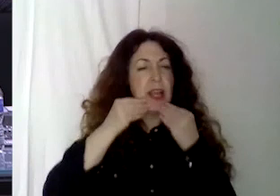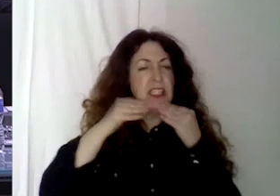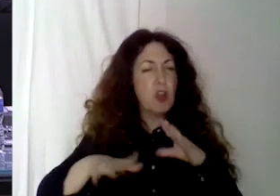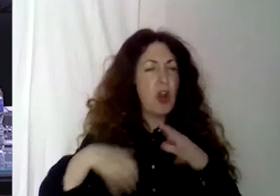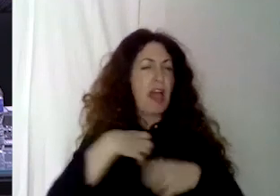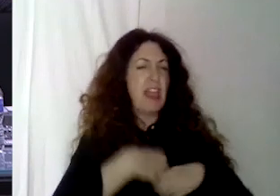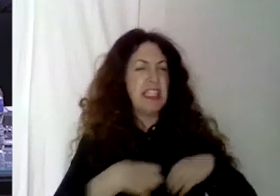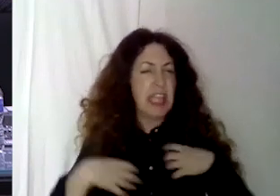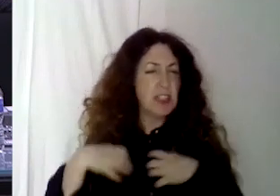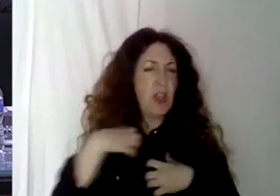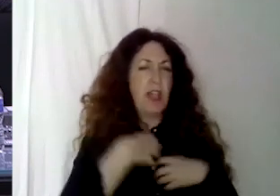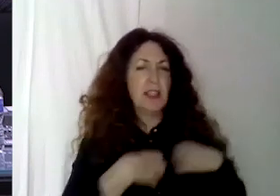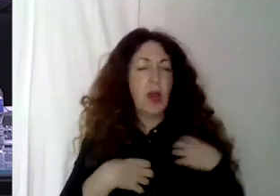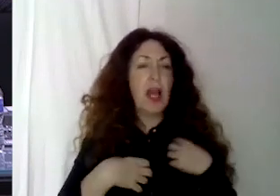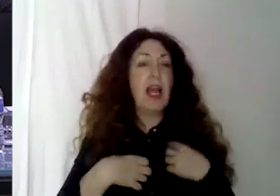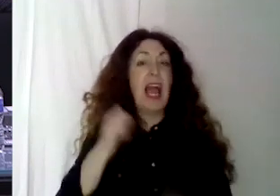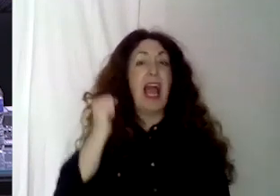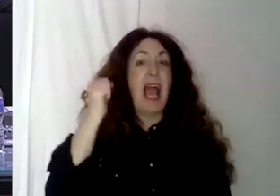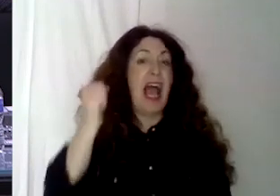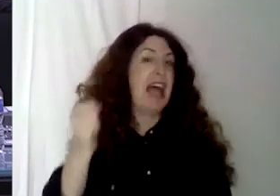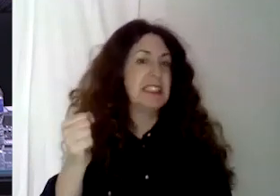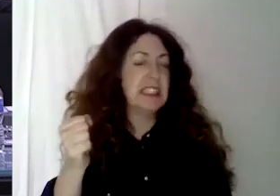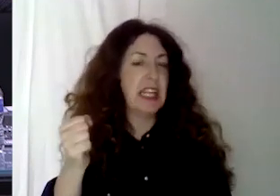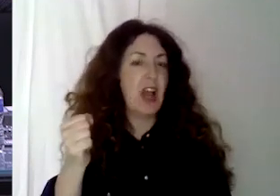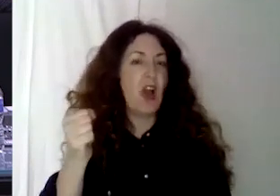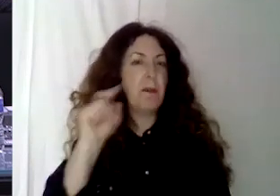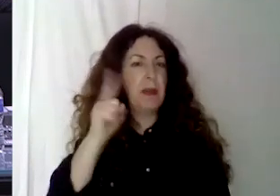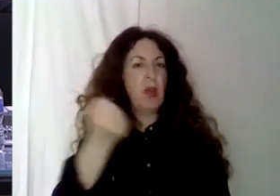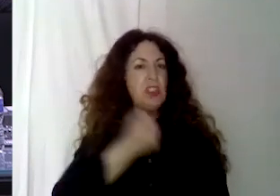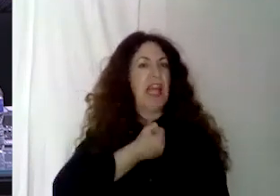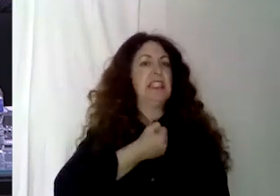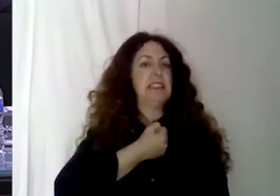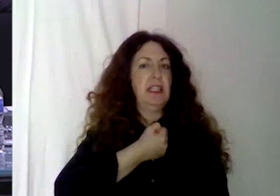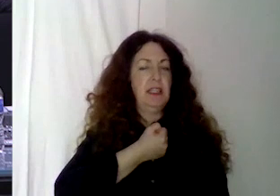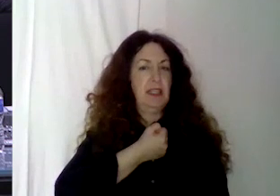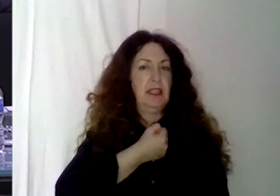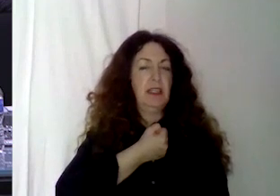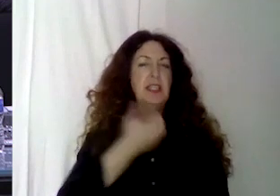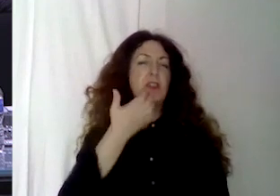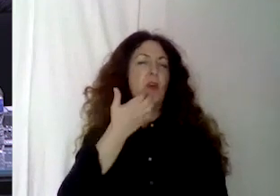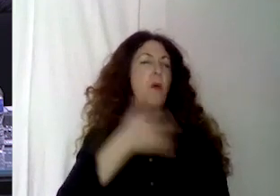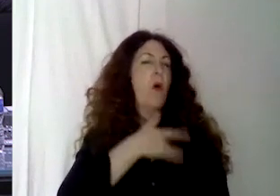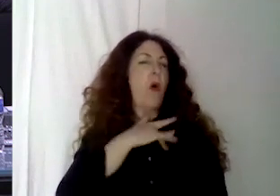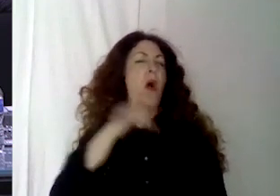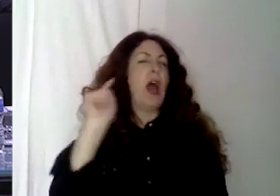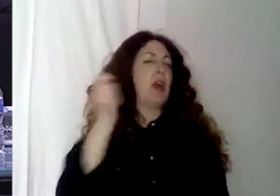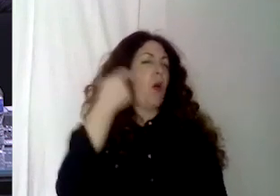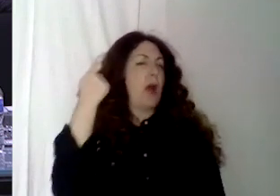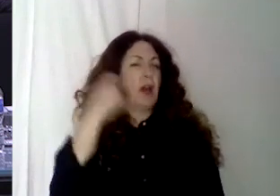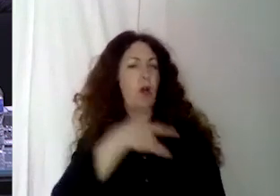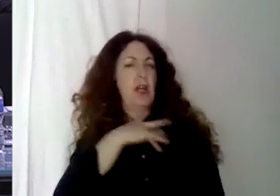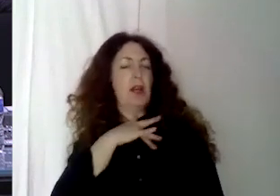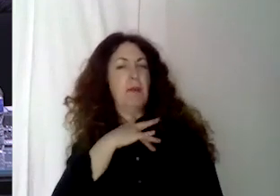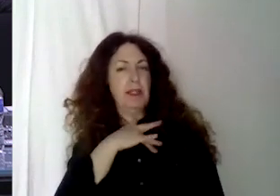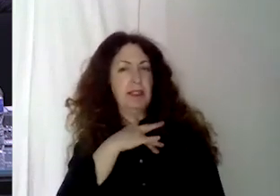antes de asesinar se asesina, y nos ponemos héroe romántico. ¿Hemos pensado alguna vez